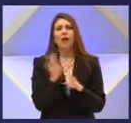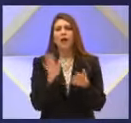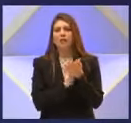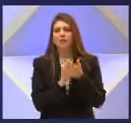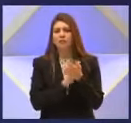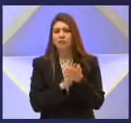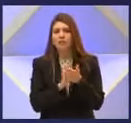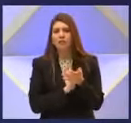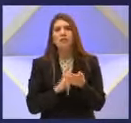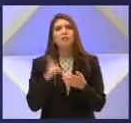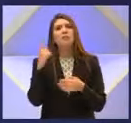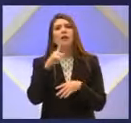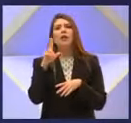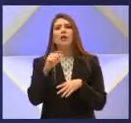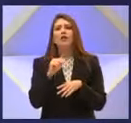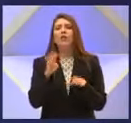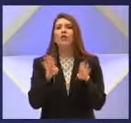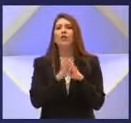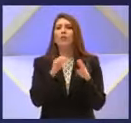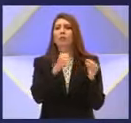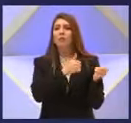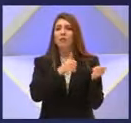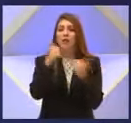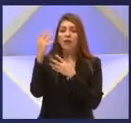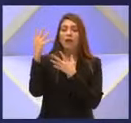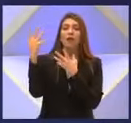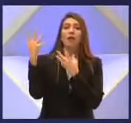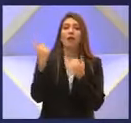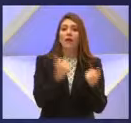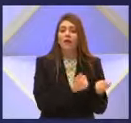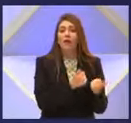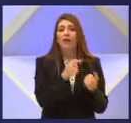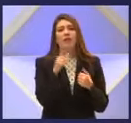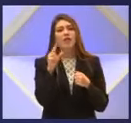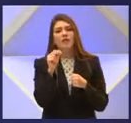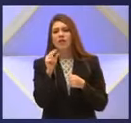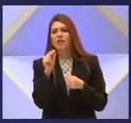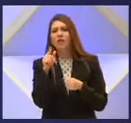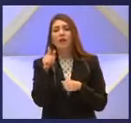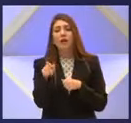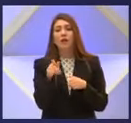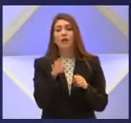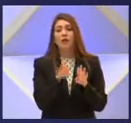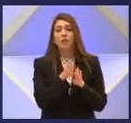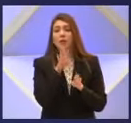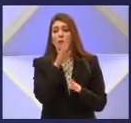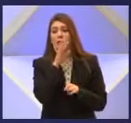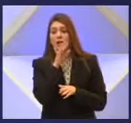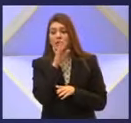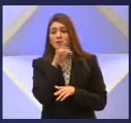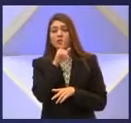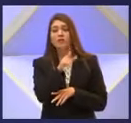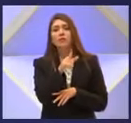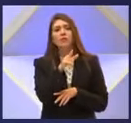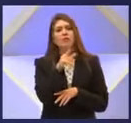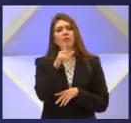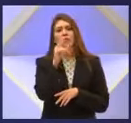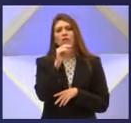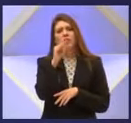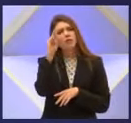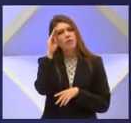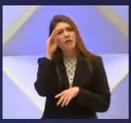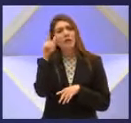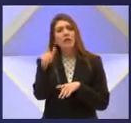ese material art allá en las órbitas donde se encuentran allí en esa basura hay que dejar de pensar que solamente hay que